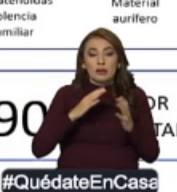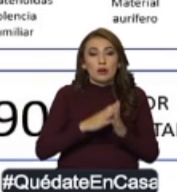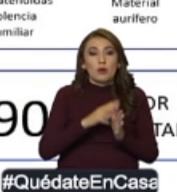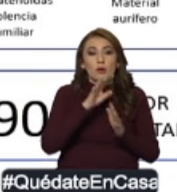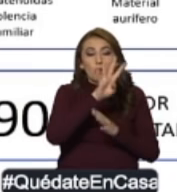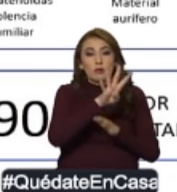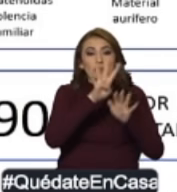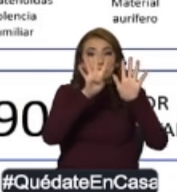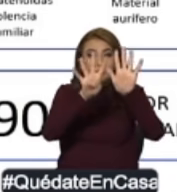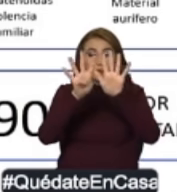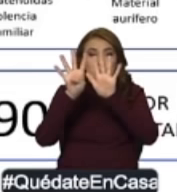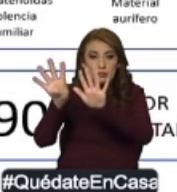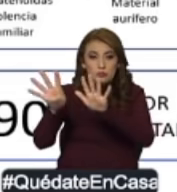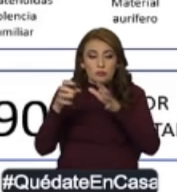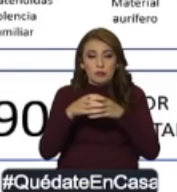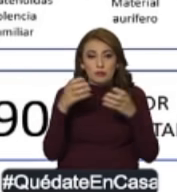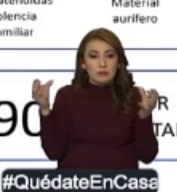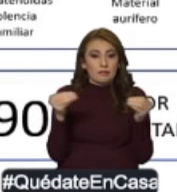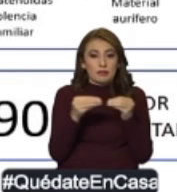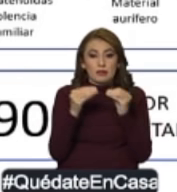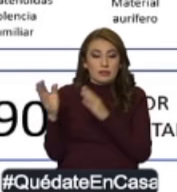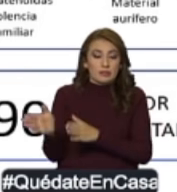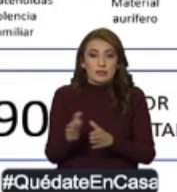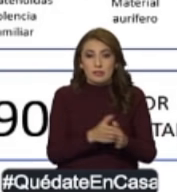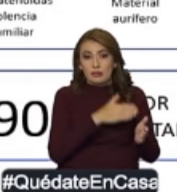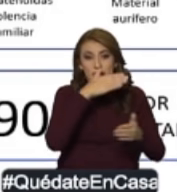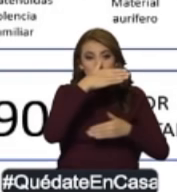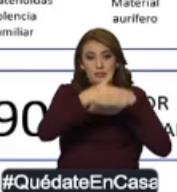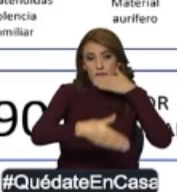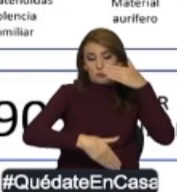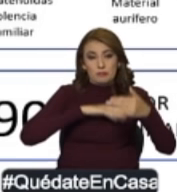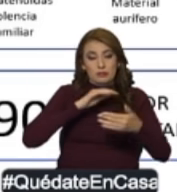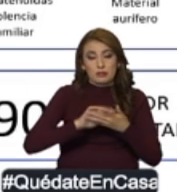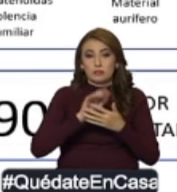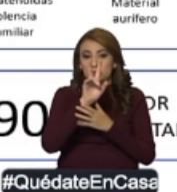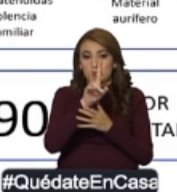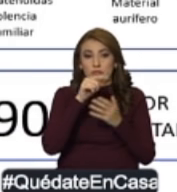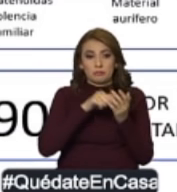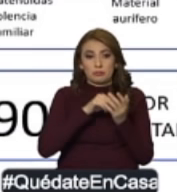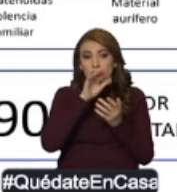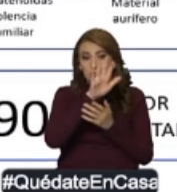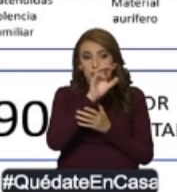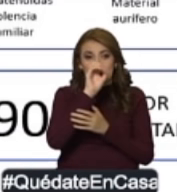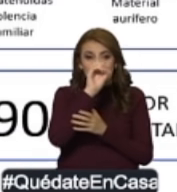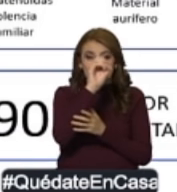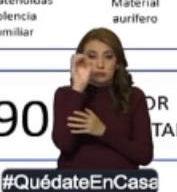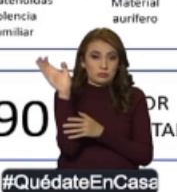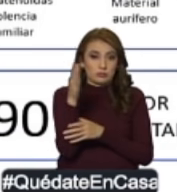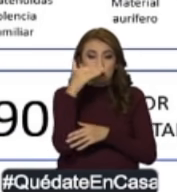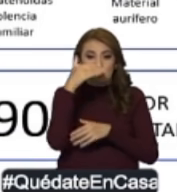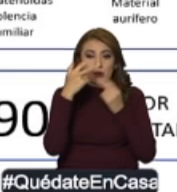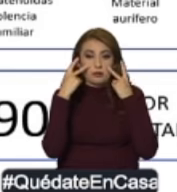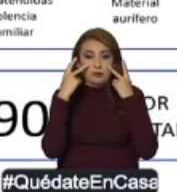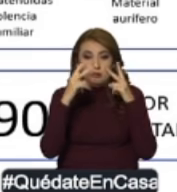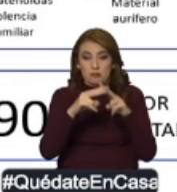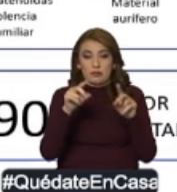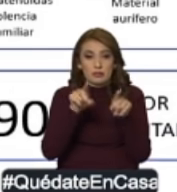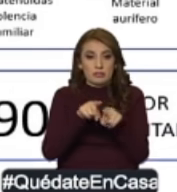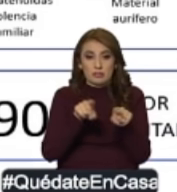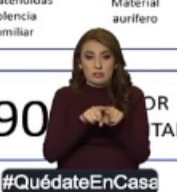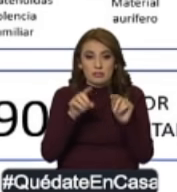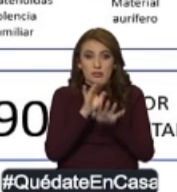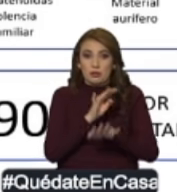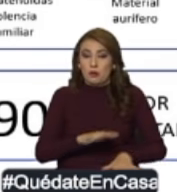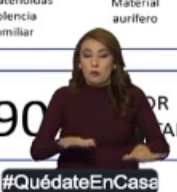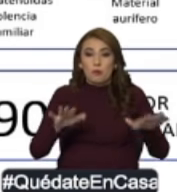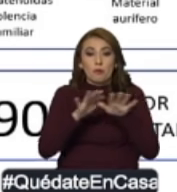449 organizaciones, un número importante que sobrepasa los 1.500 vehículos y motocicletas recuperadas, así